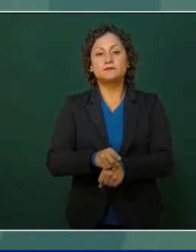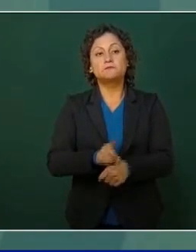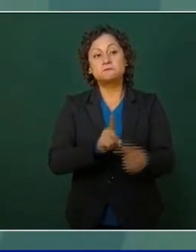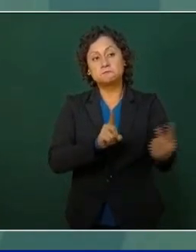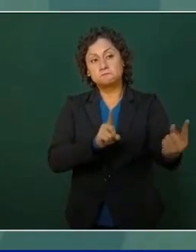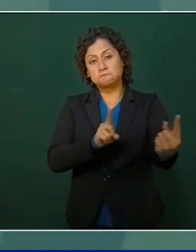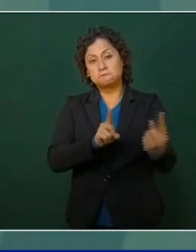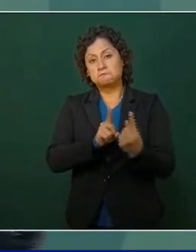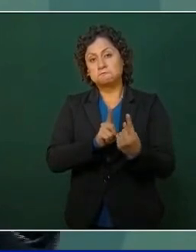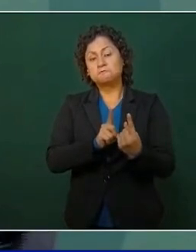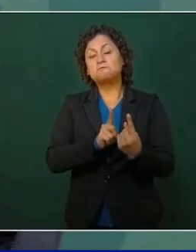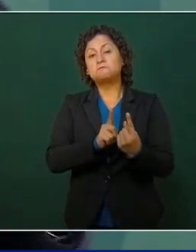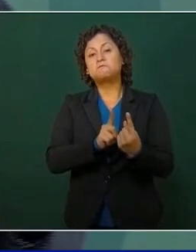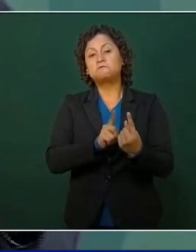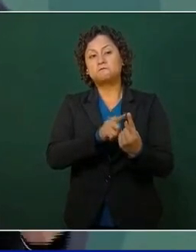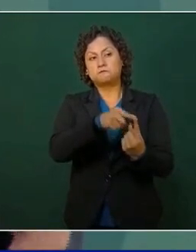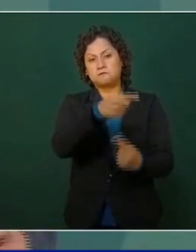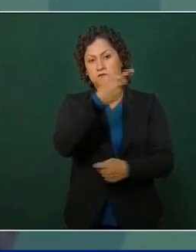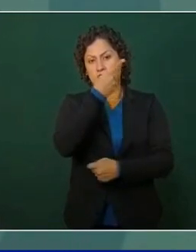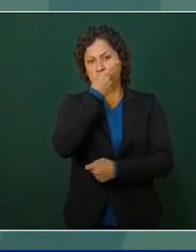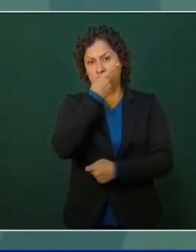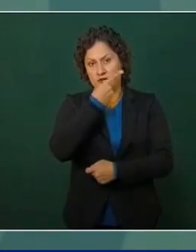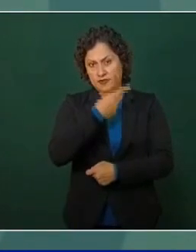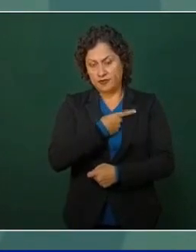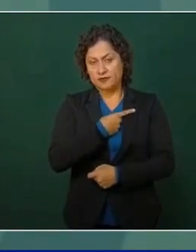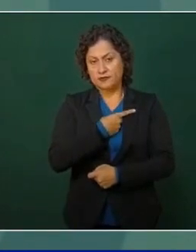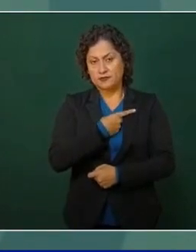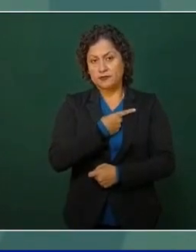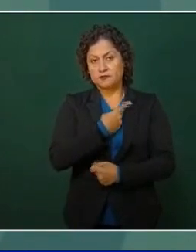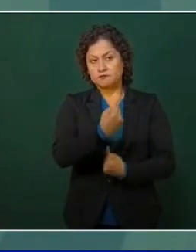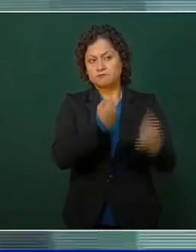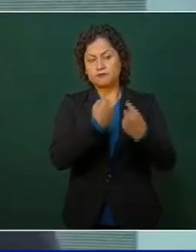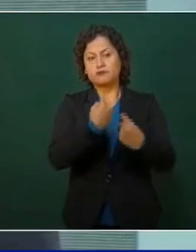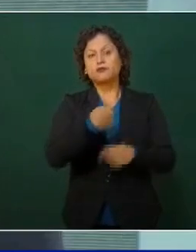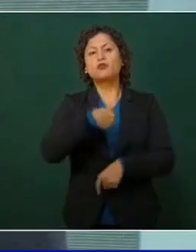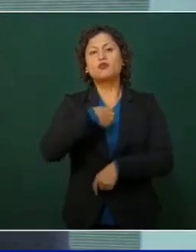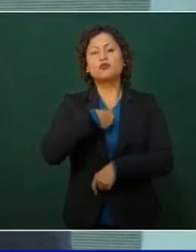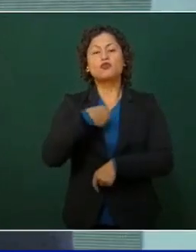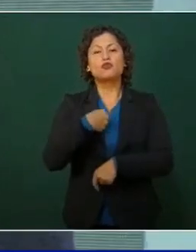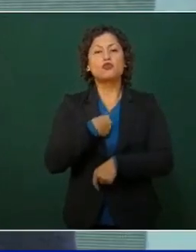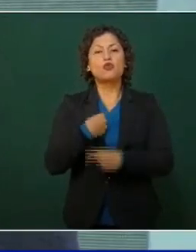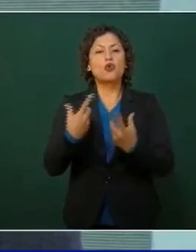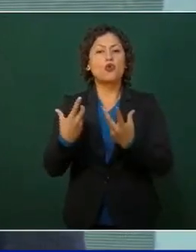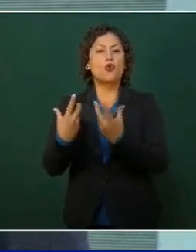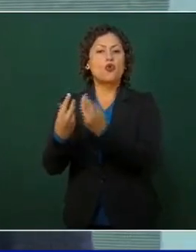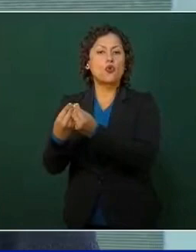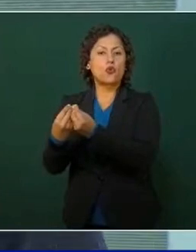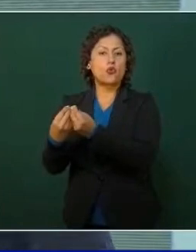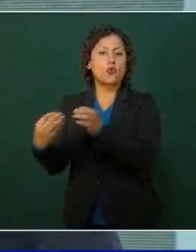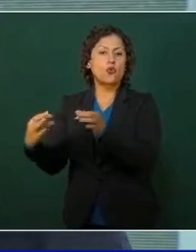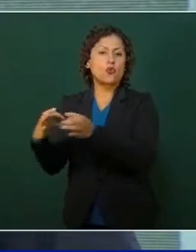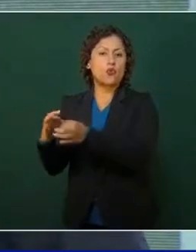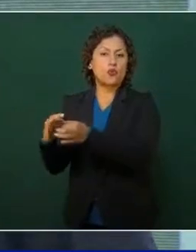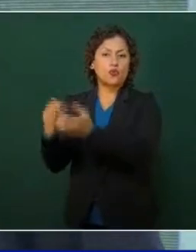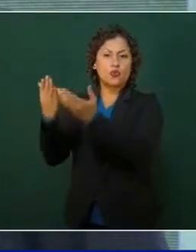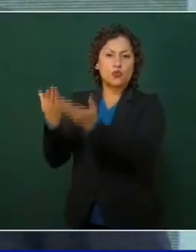diciendo de que yo tenía vinculación con el maestro René